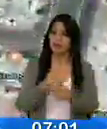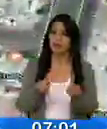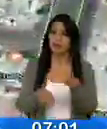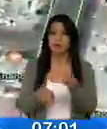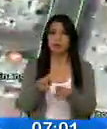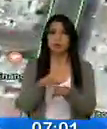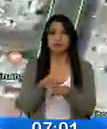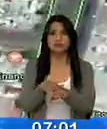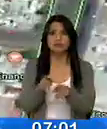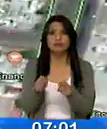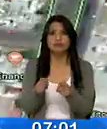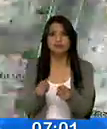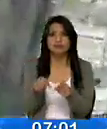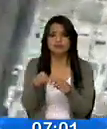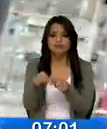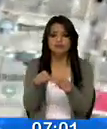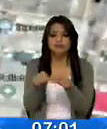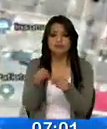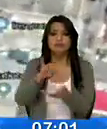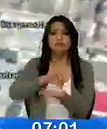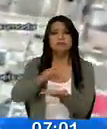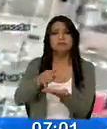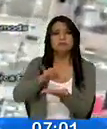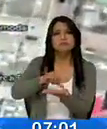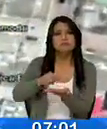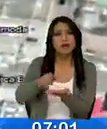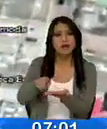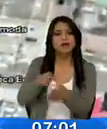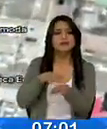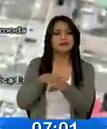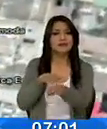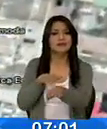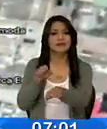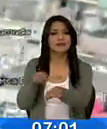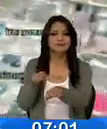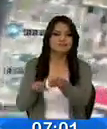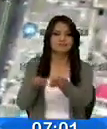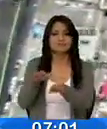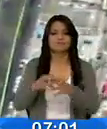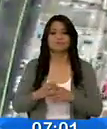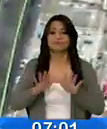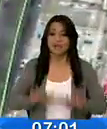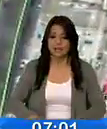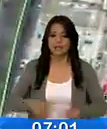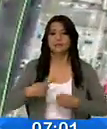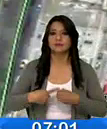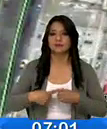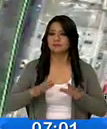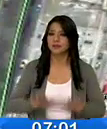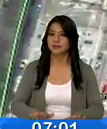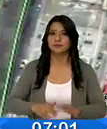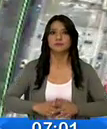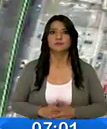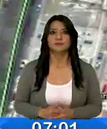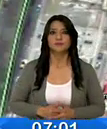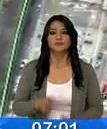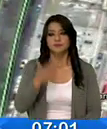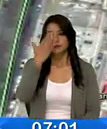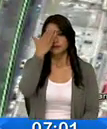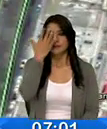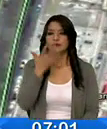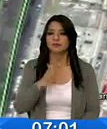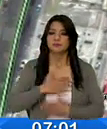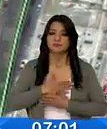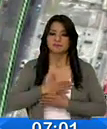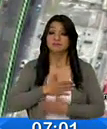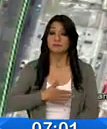el que estamos viendo, pues esto es la Jipijapa, hay tráfico así moderado. Así está Quito. Bueno, ya sabe, entonces, por